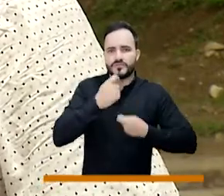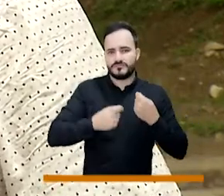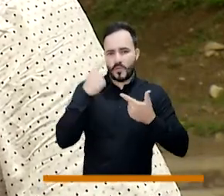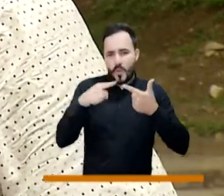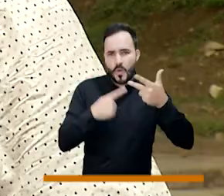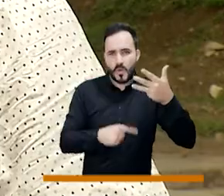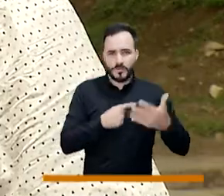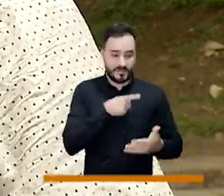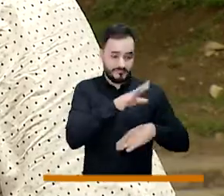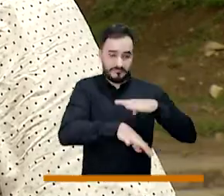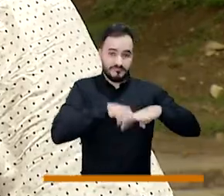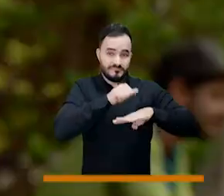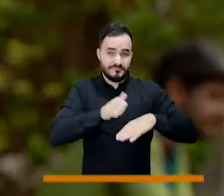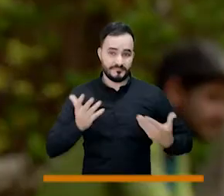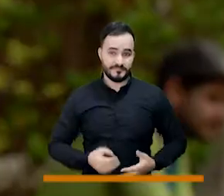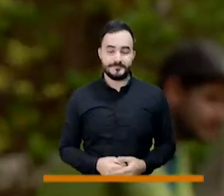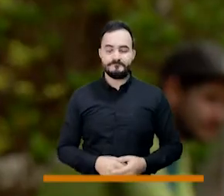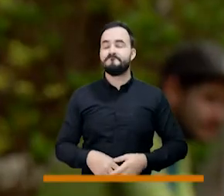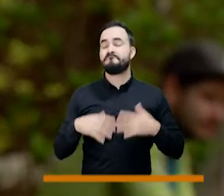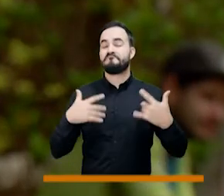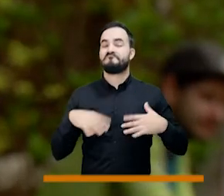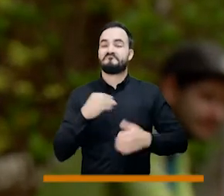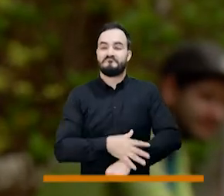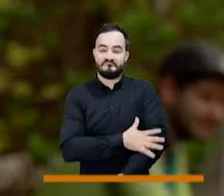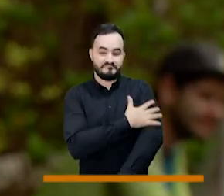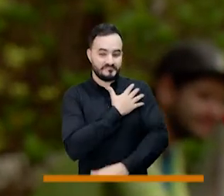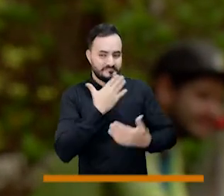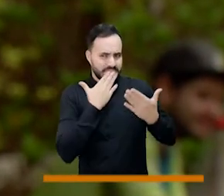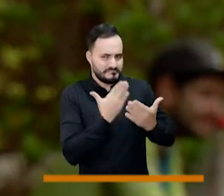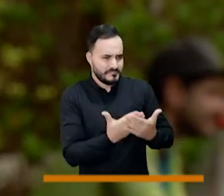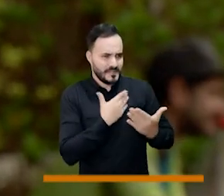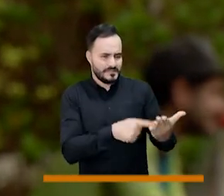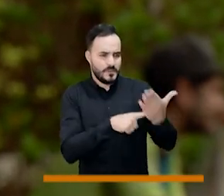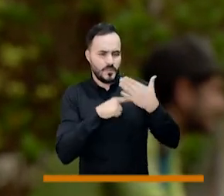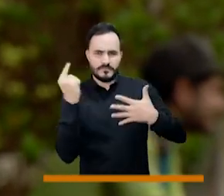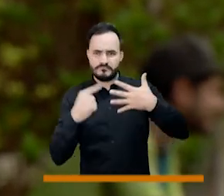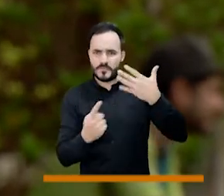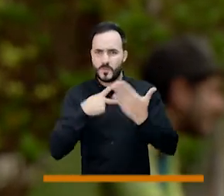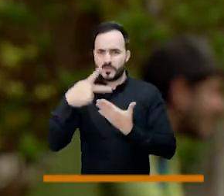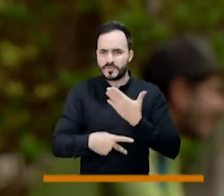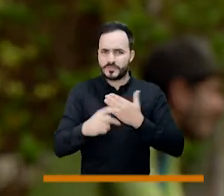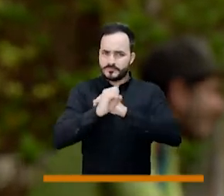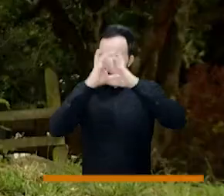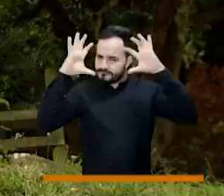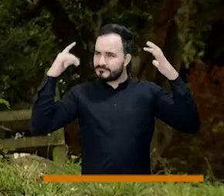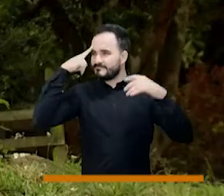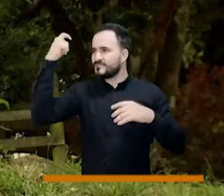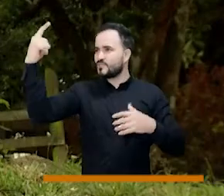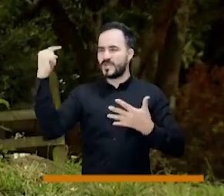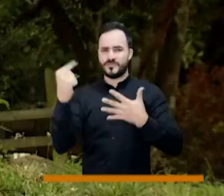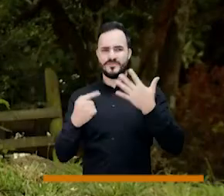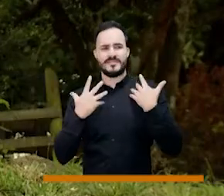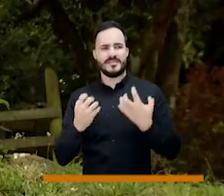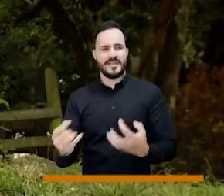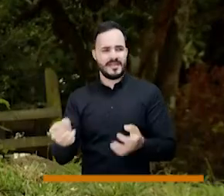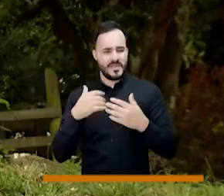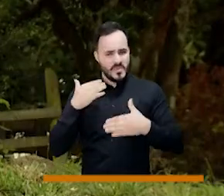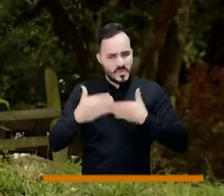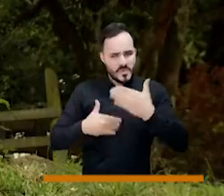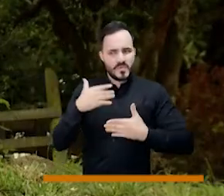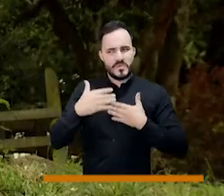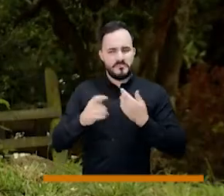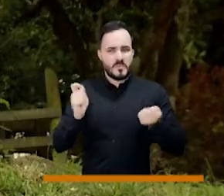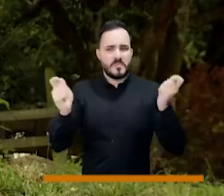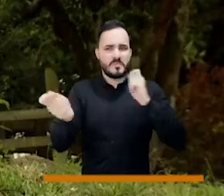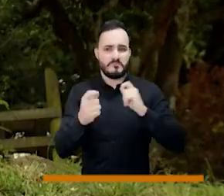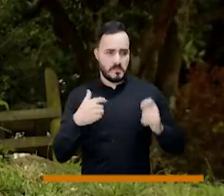ideas de negocio. Pues Camilo, emocionados de conocer todos estos proyectos que nos llenan de ilusión, esperanza, saber que estamos avanzando en la